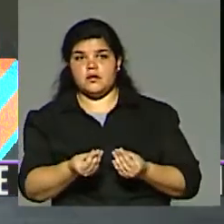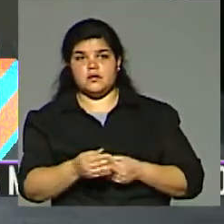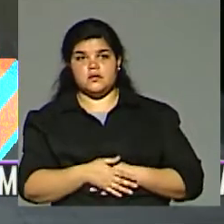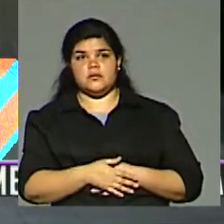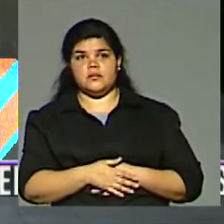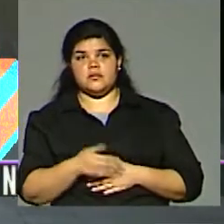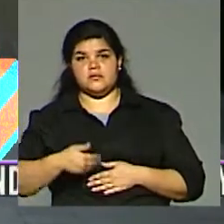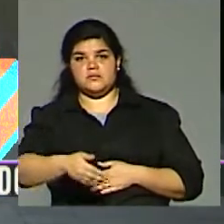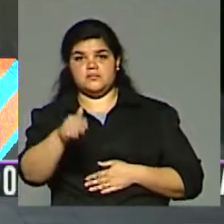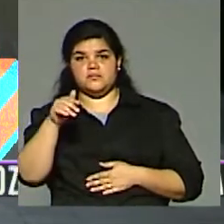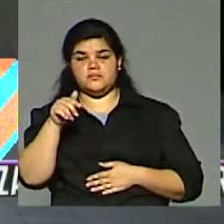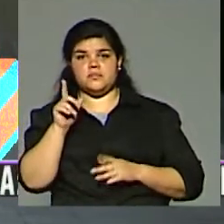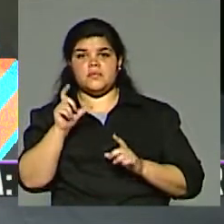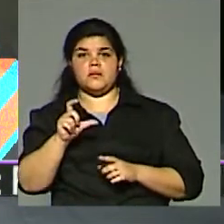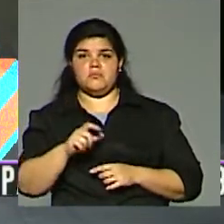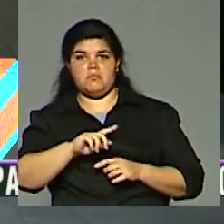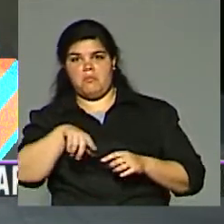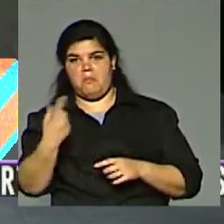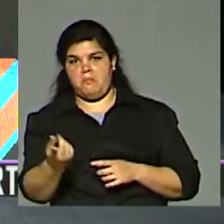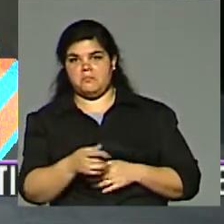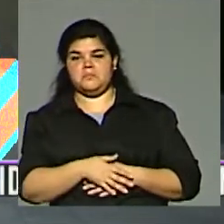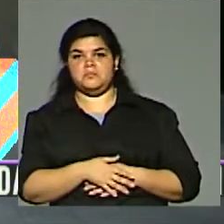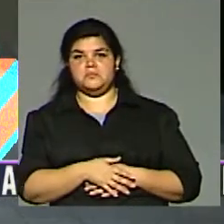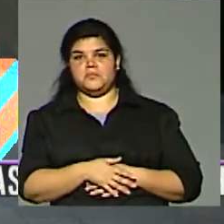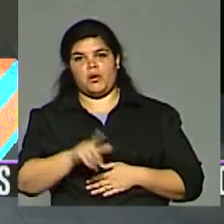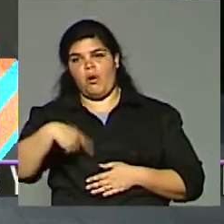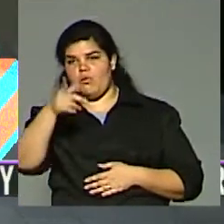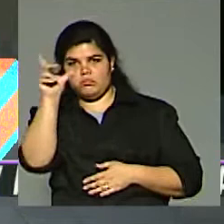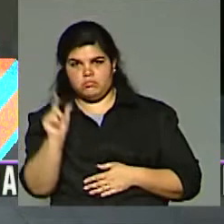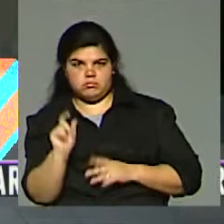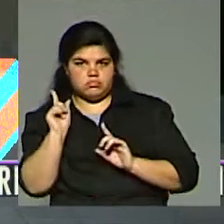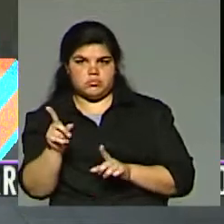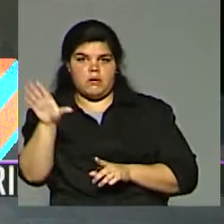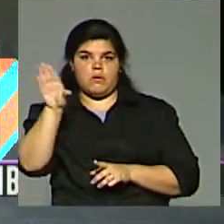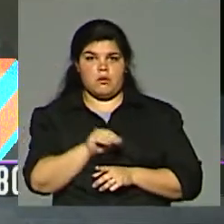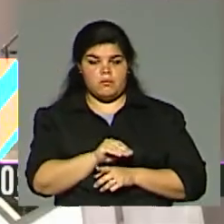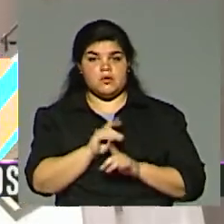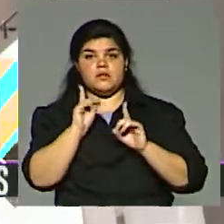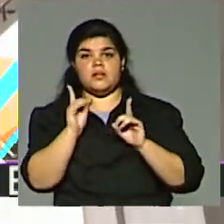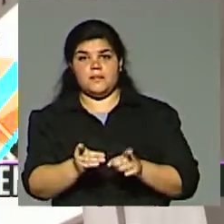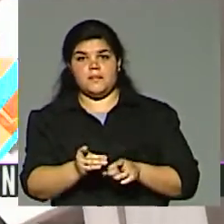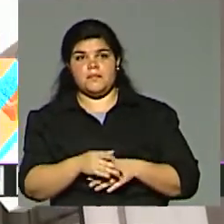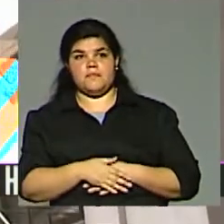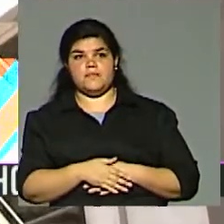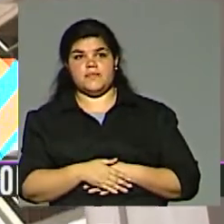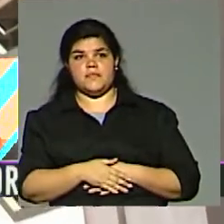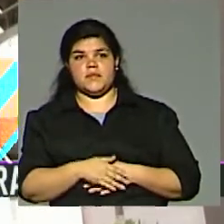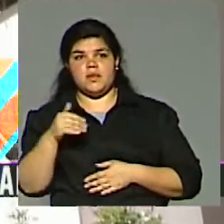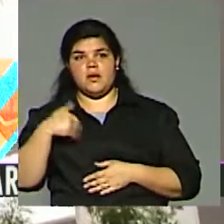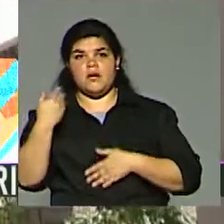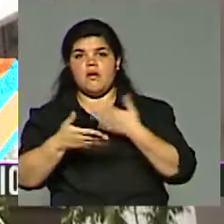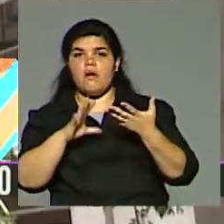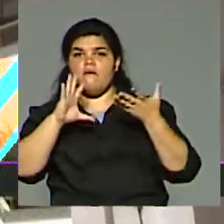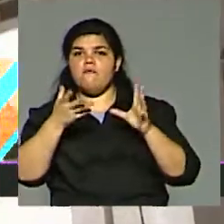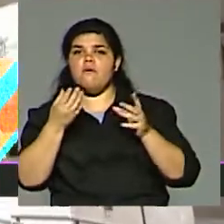algunas propuestas, por ejemplo, que fundamentalmente vinculan en lo que tiene que ver con lo metodológico en la enseñanza